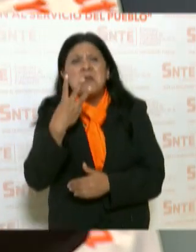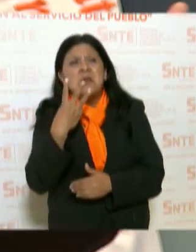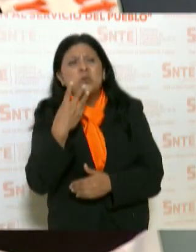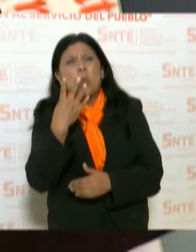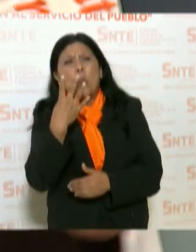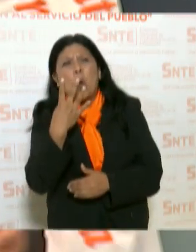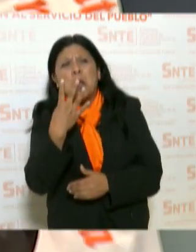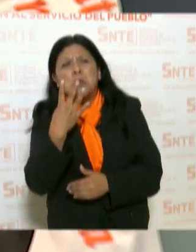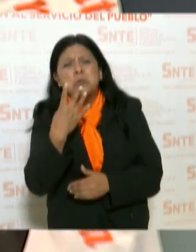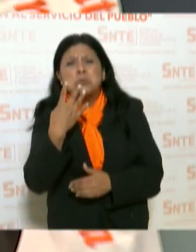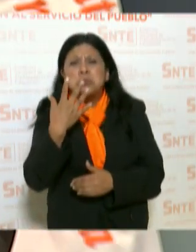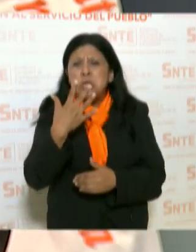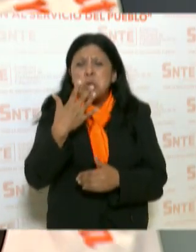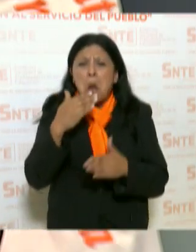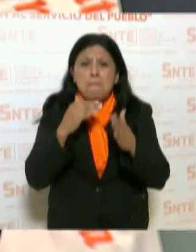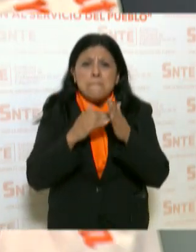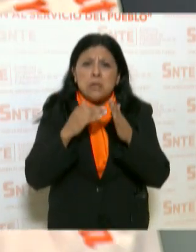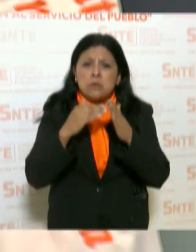3, 4, 5 millones de pesos